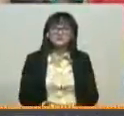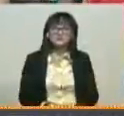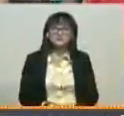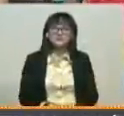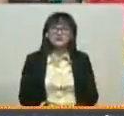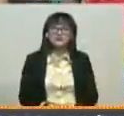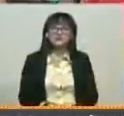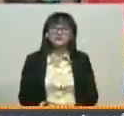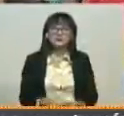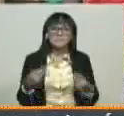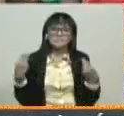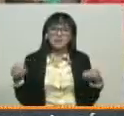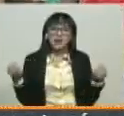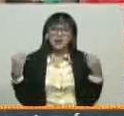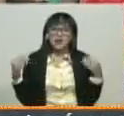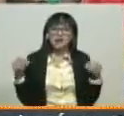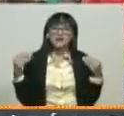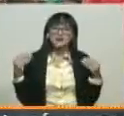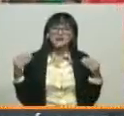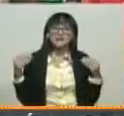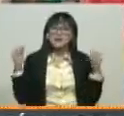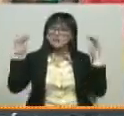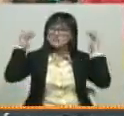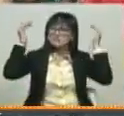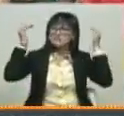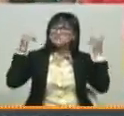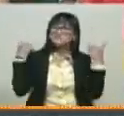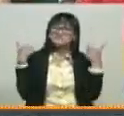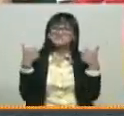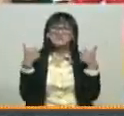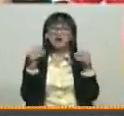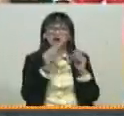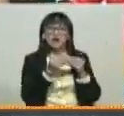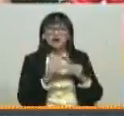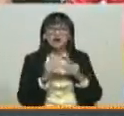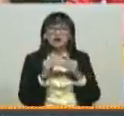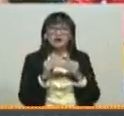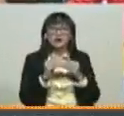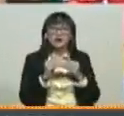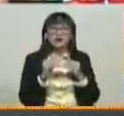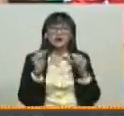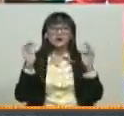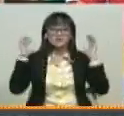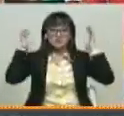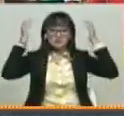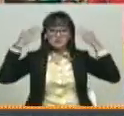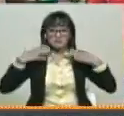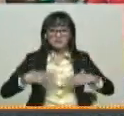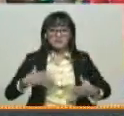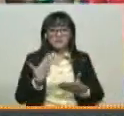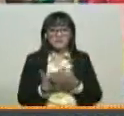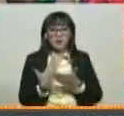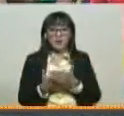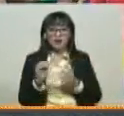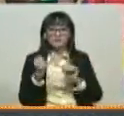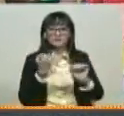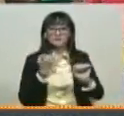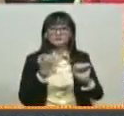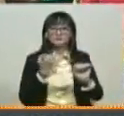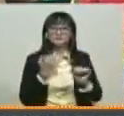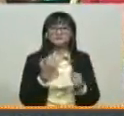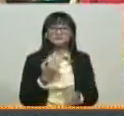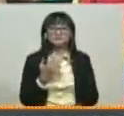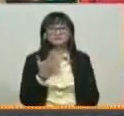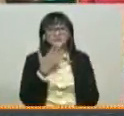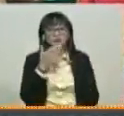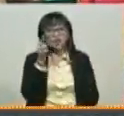Busquen un plástico y lo arreglan para que proteja esta parte del cuerpo. Pero si el